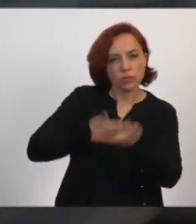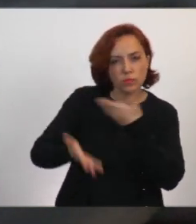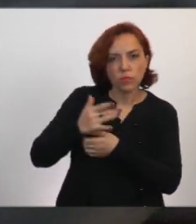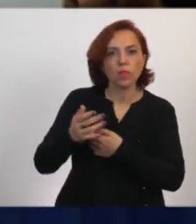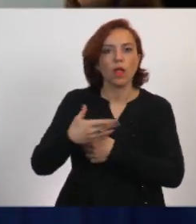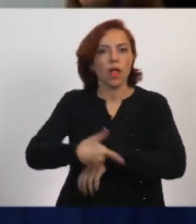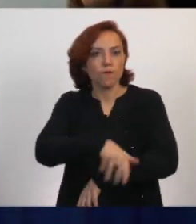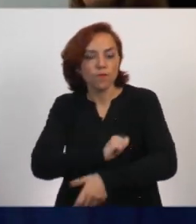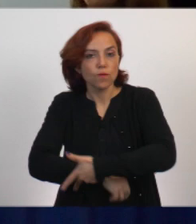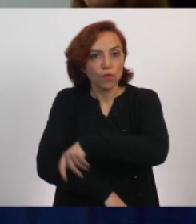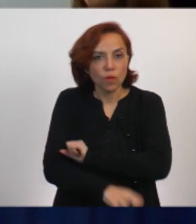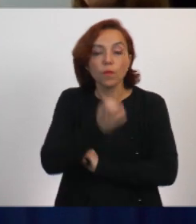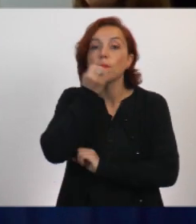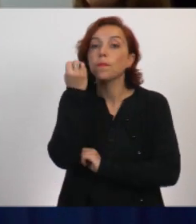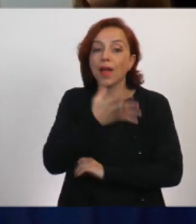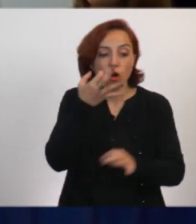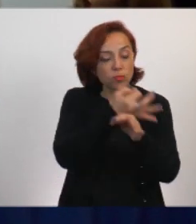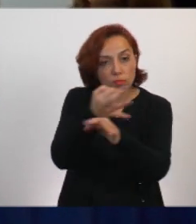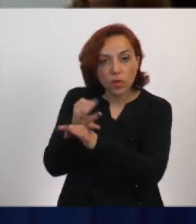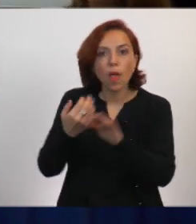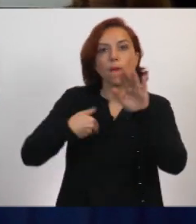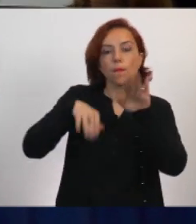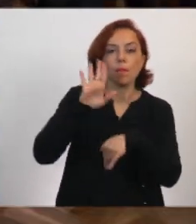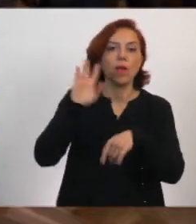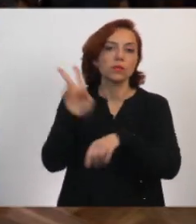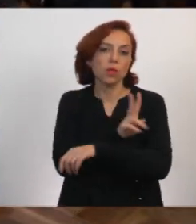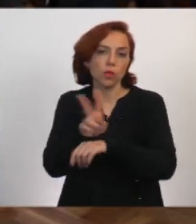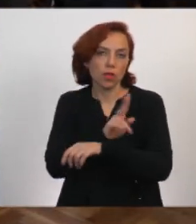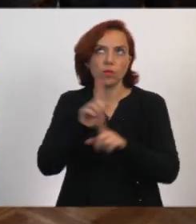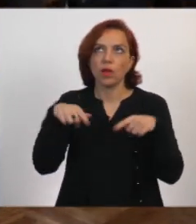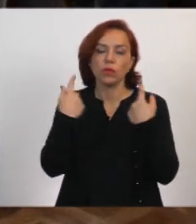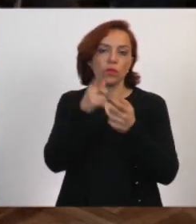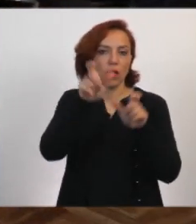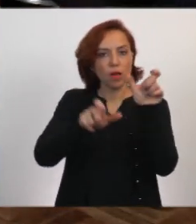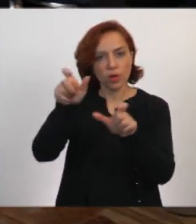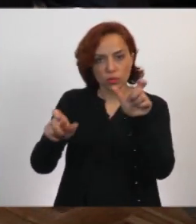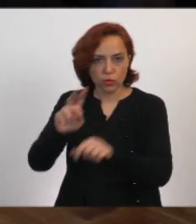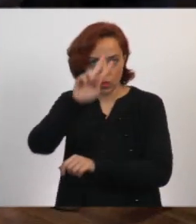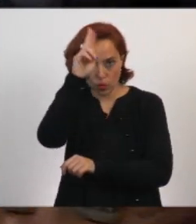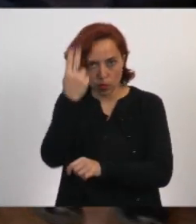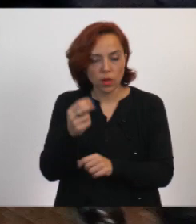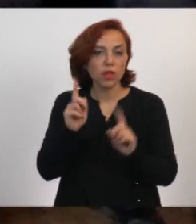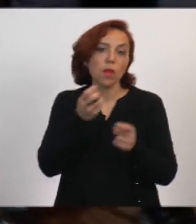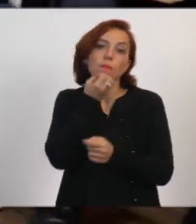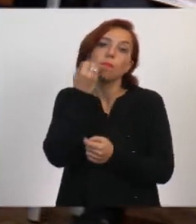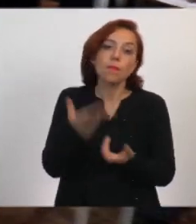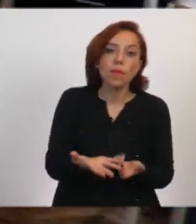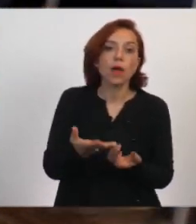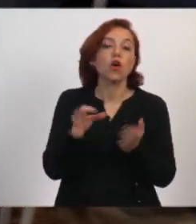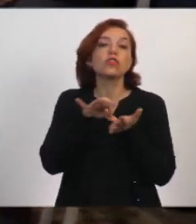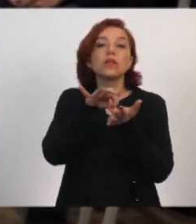podamos juntar esfuerzos para una mejor calificación que va a redundar en más seguridad para todos los habitantes del